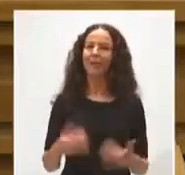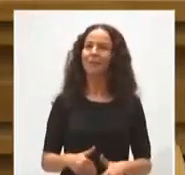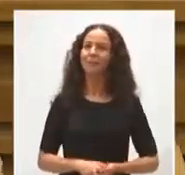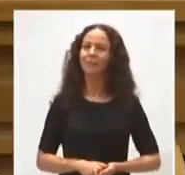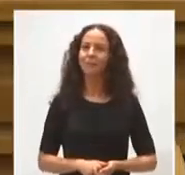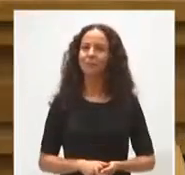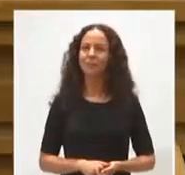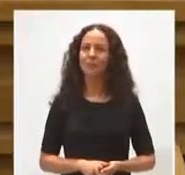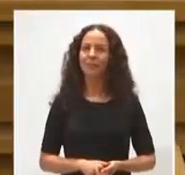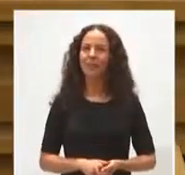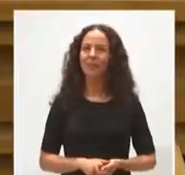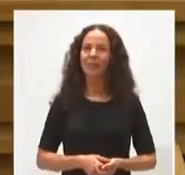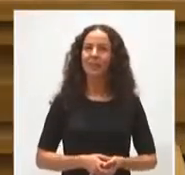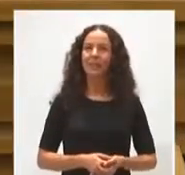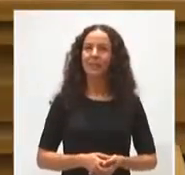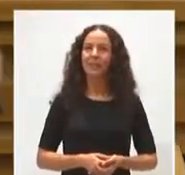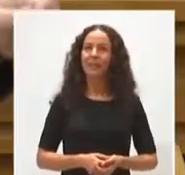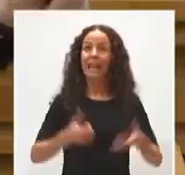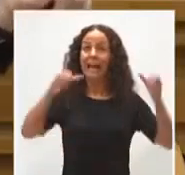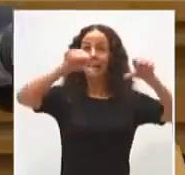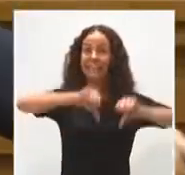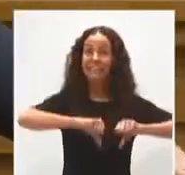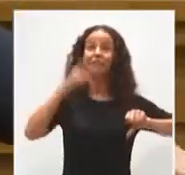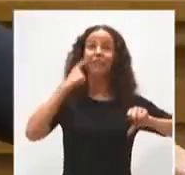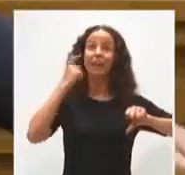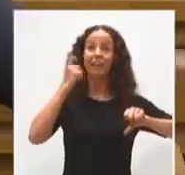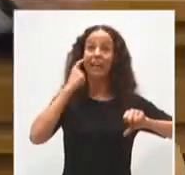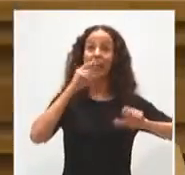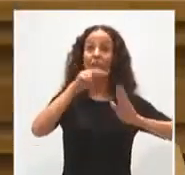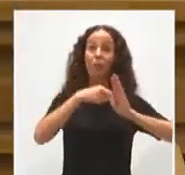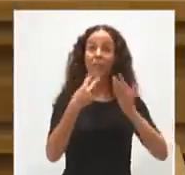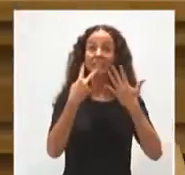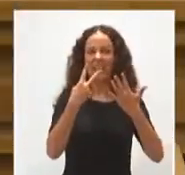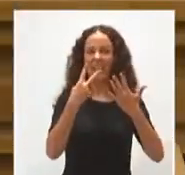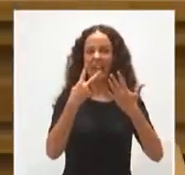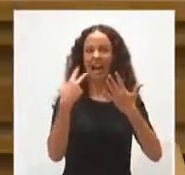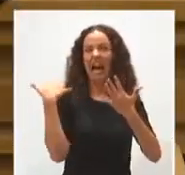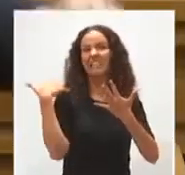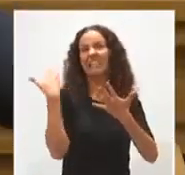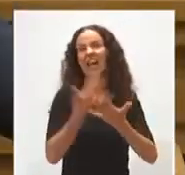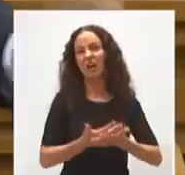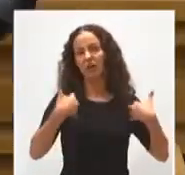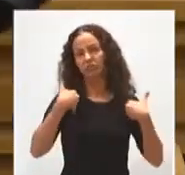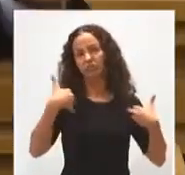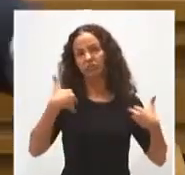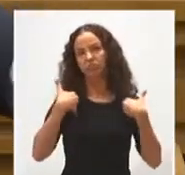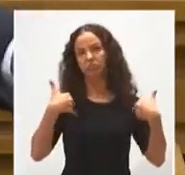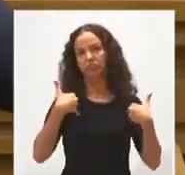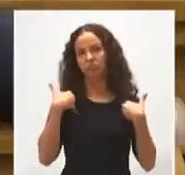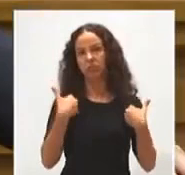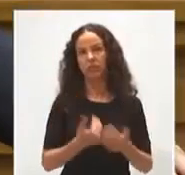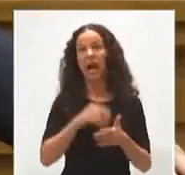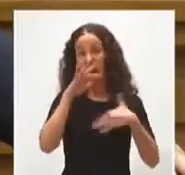la resaca de la crisis financiera del 2007 que en muchos casos está llegando ahora no creen que quedado a la cara siempre